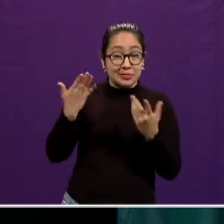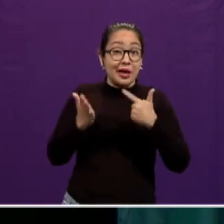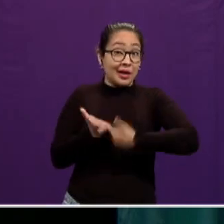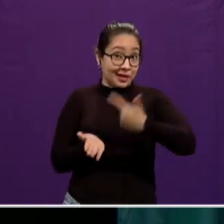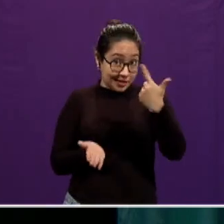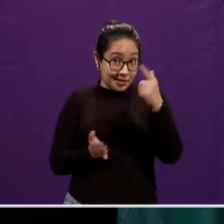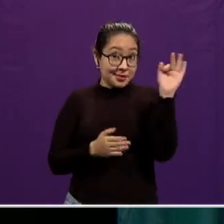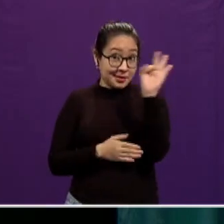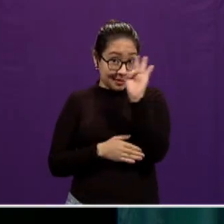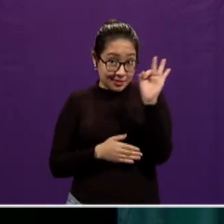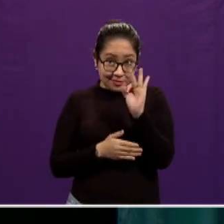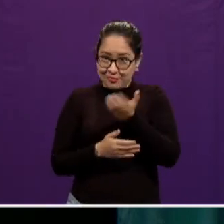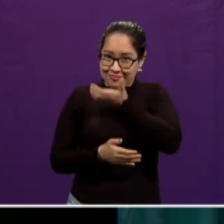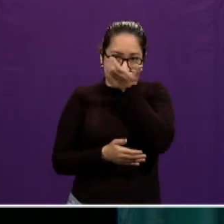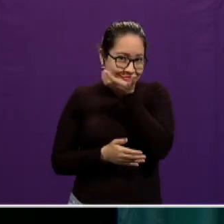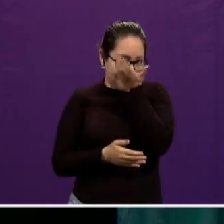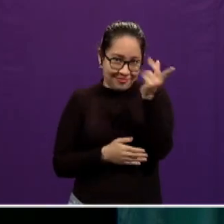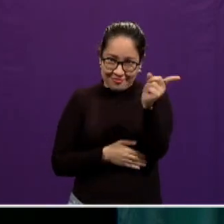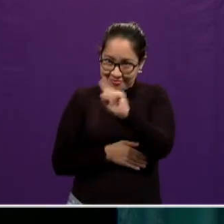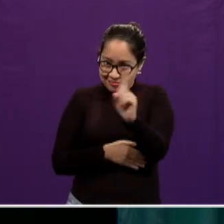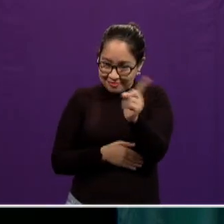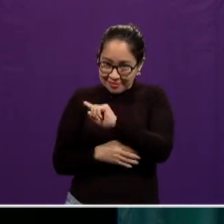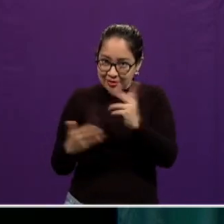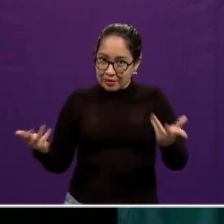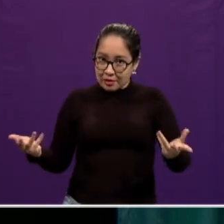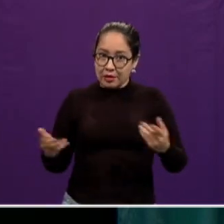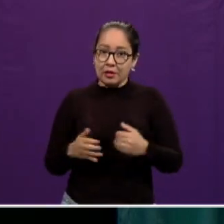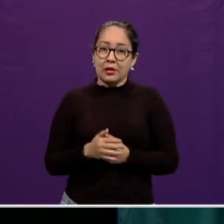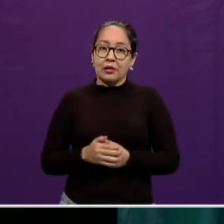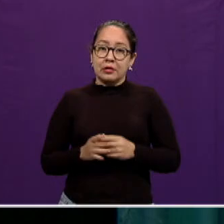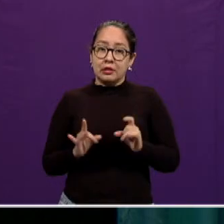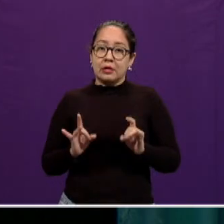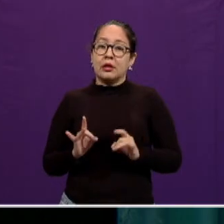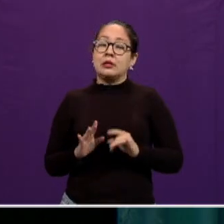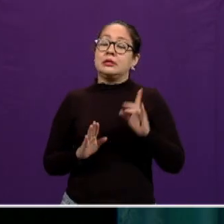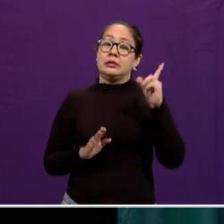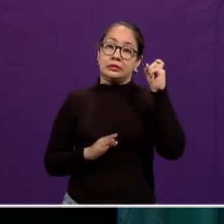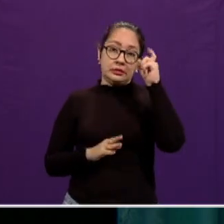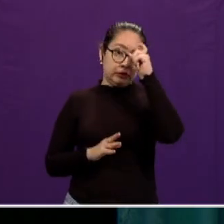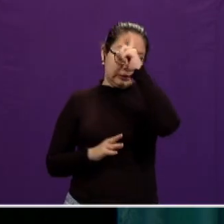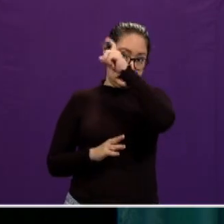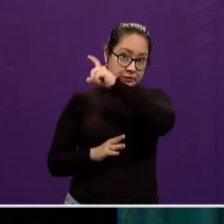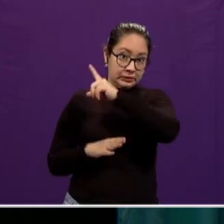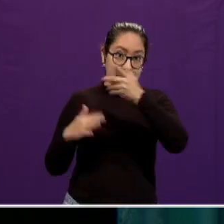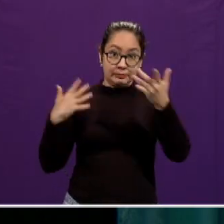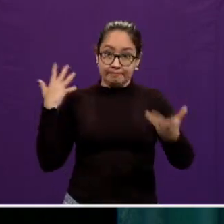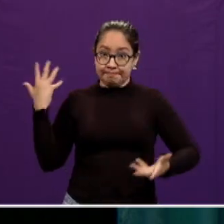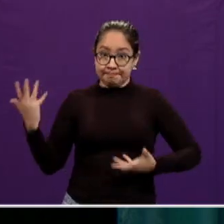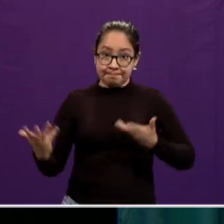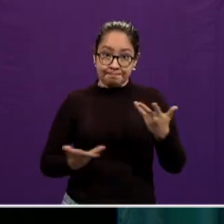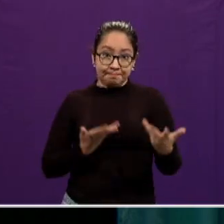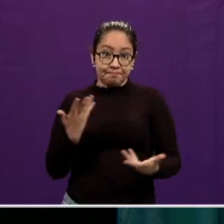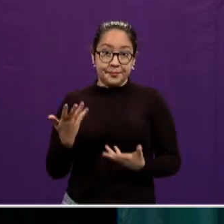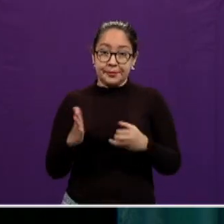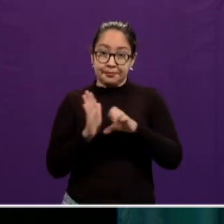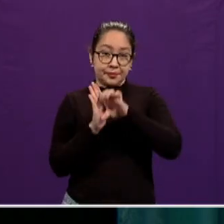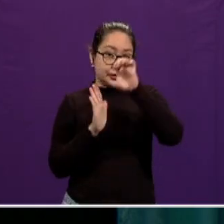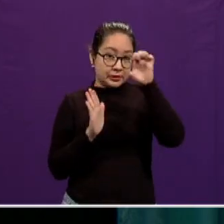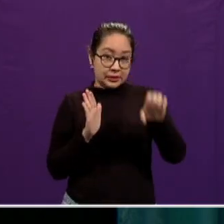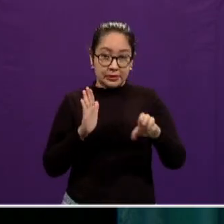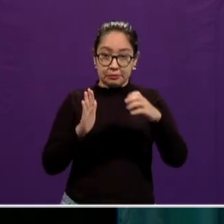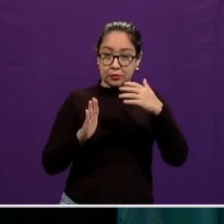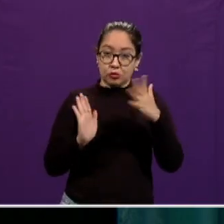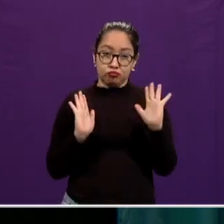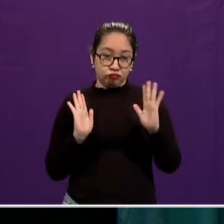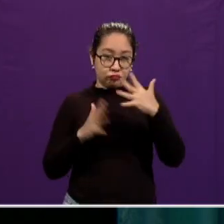llegar, ¿no? Sí. Porque no están acostumbrados. Entonces, sí son casos como muy complejos, porque pues sí, o sea, digo, tienen, no sé, 15